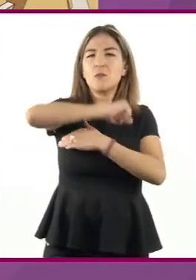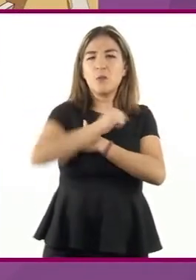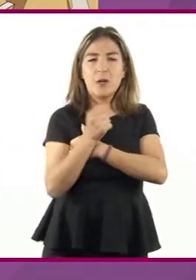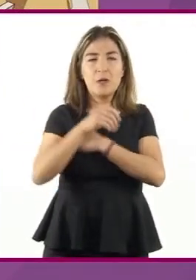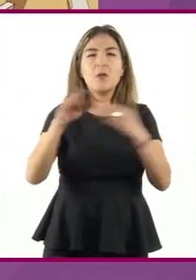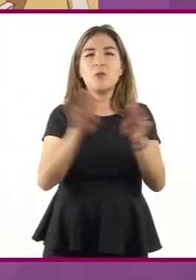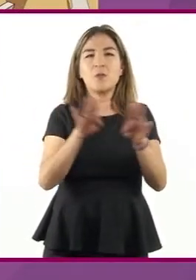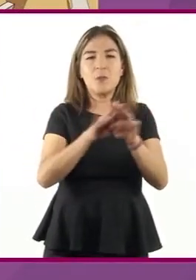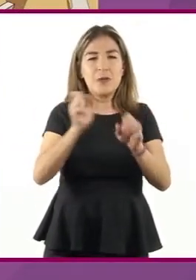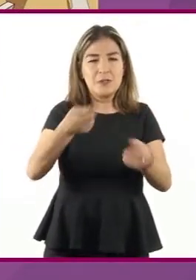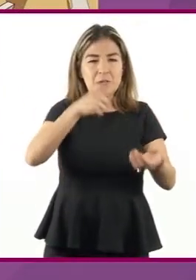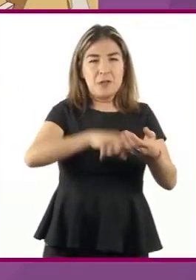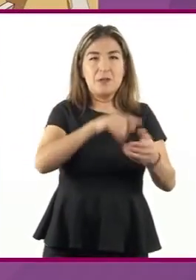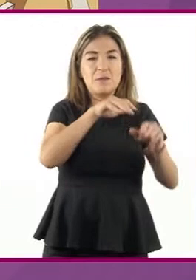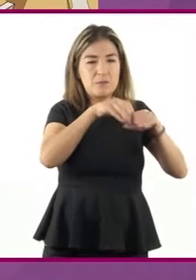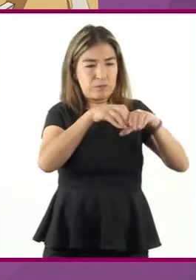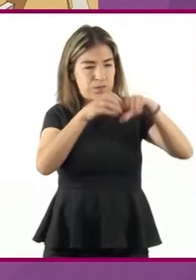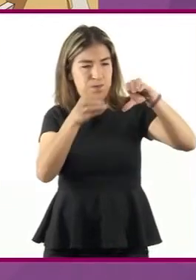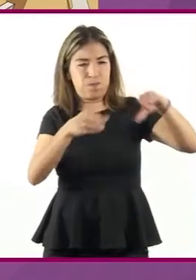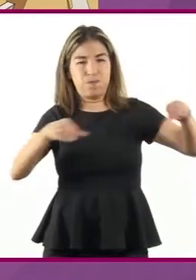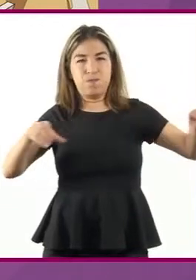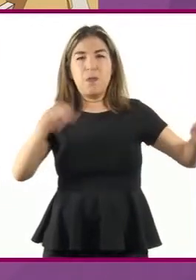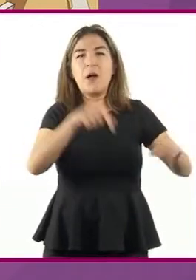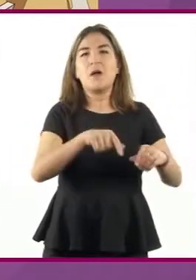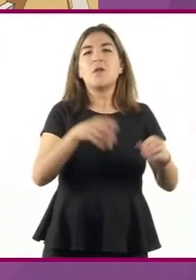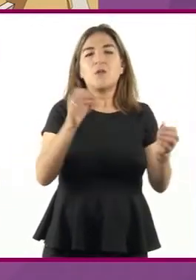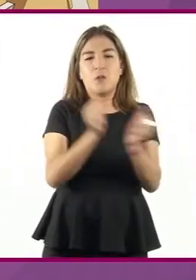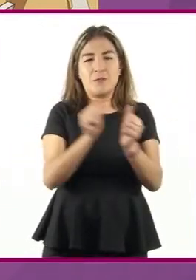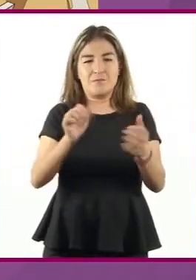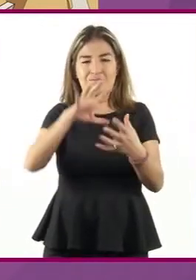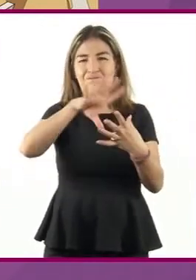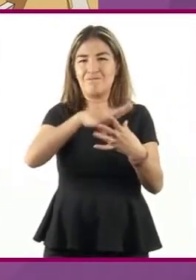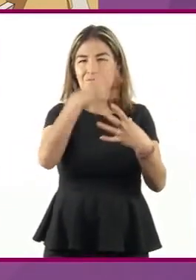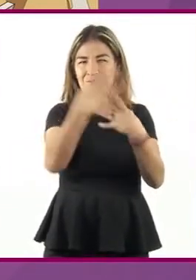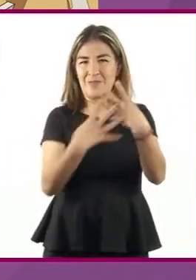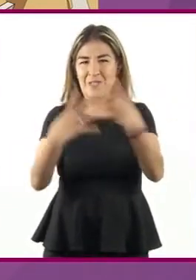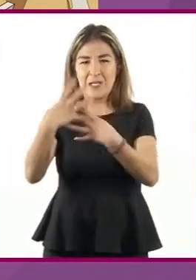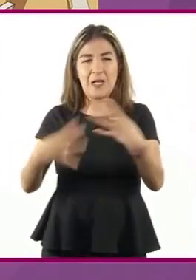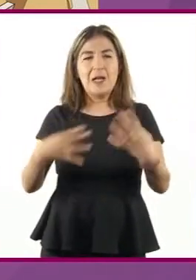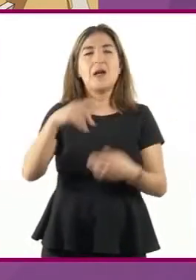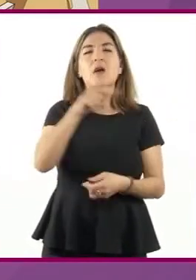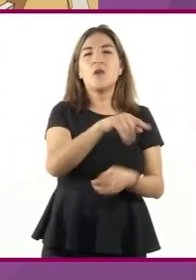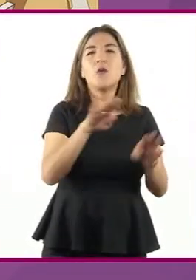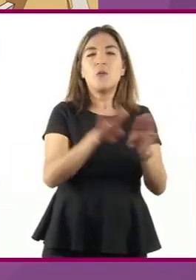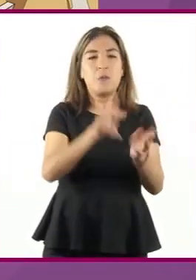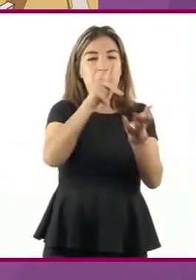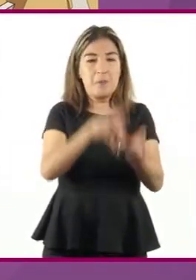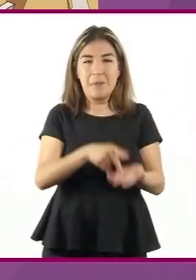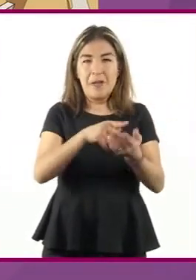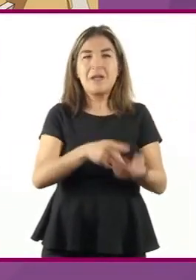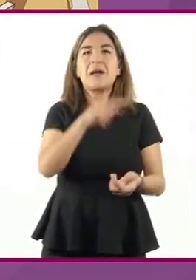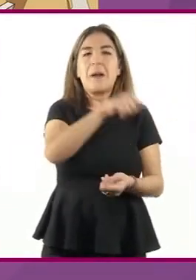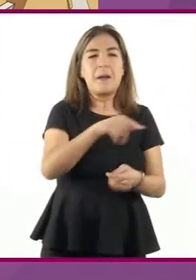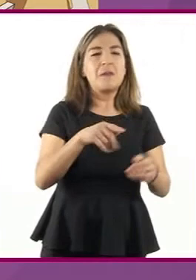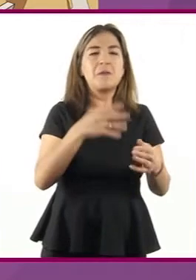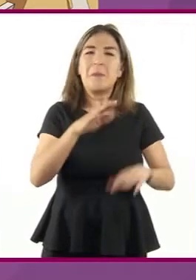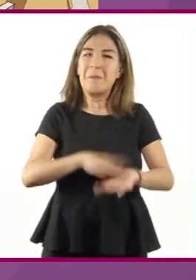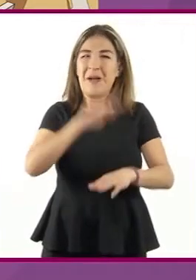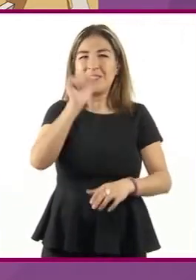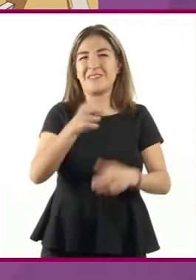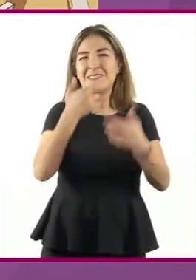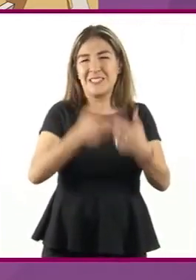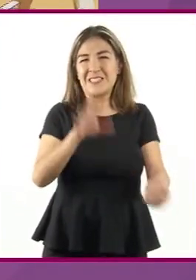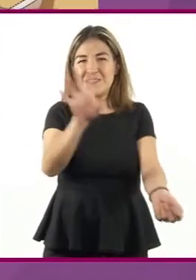una presa que generalmente se construye de hormigón. Como el agua tiene peso y masa, contiene una gran cantidad